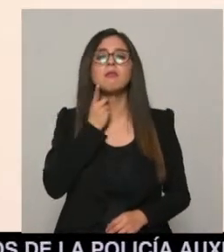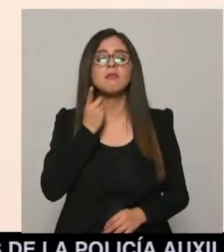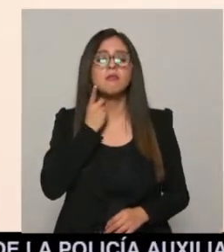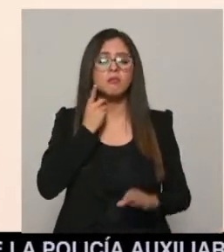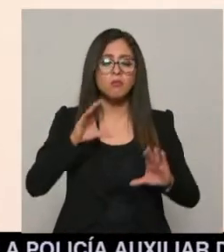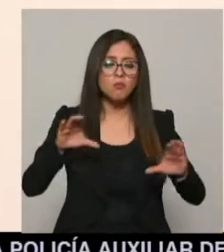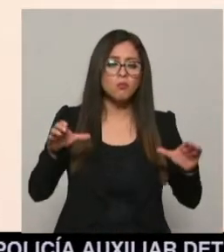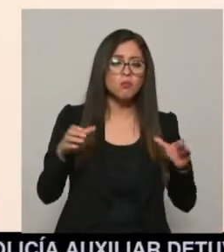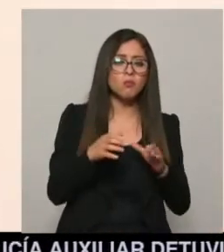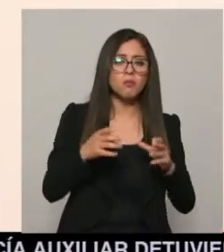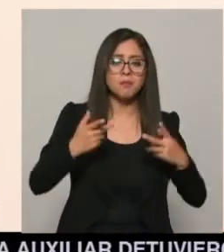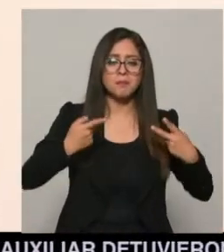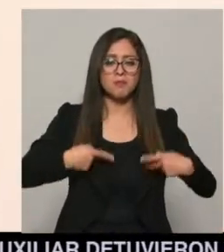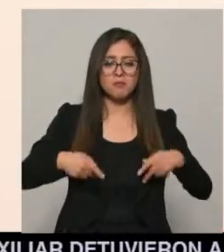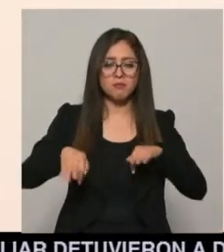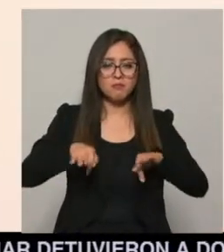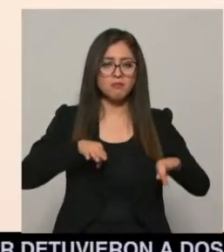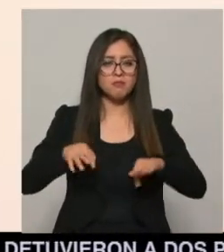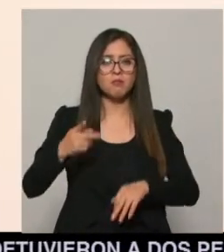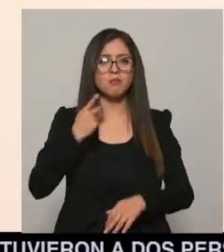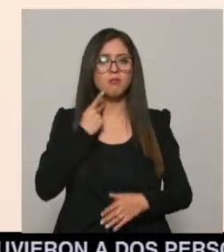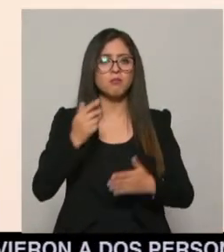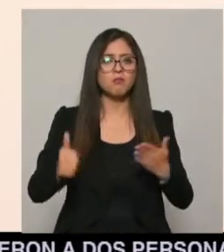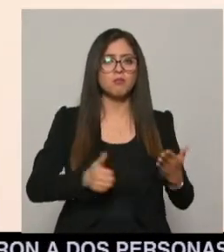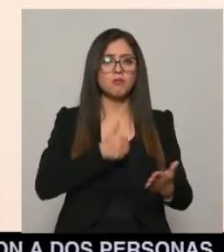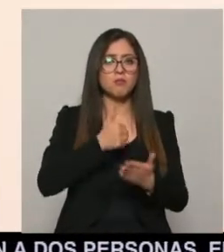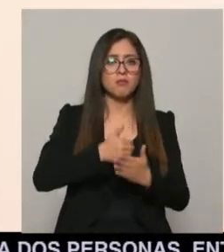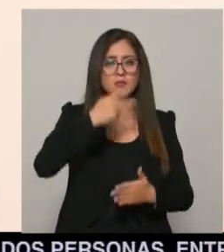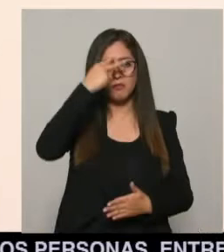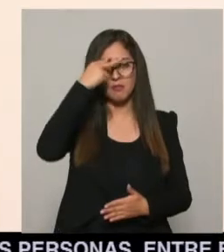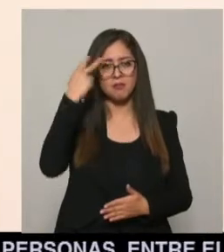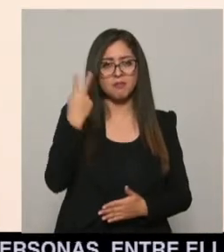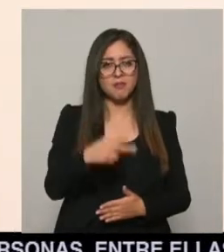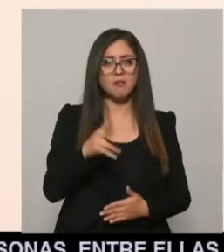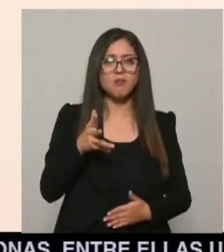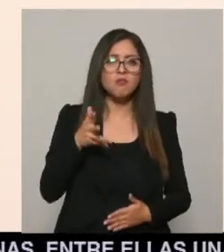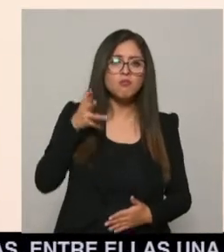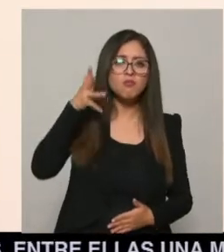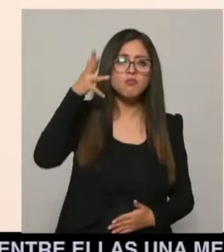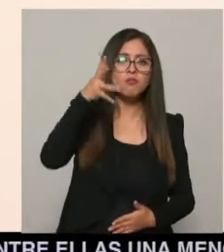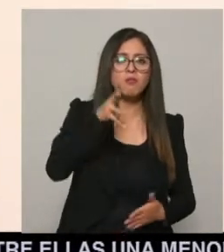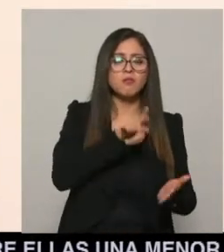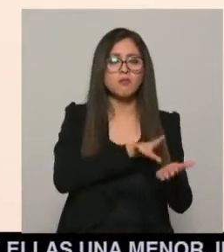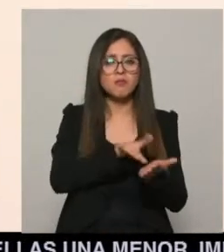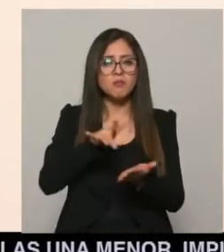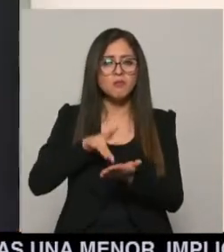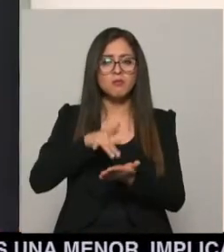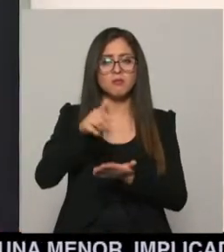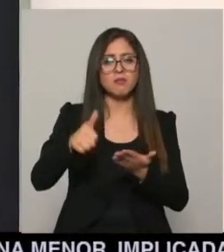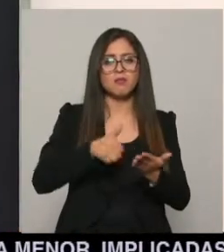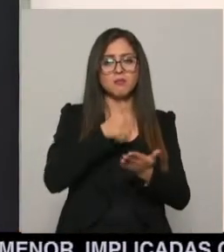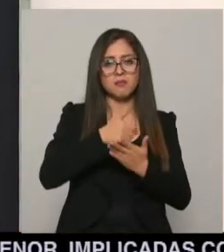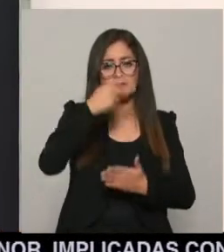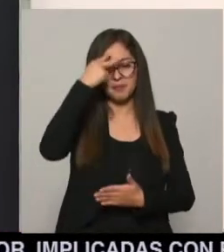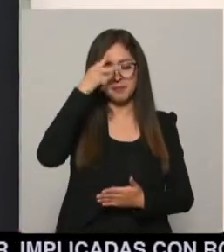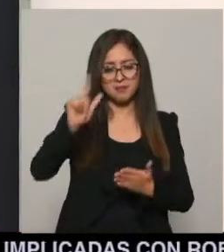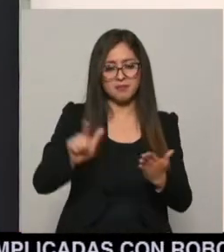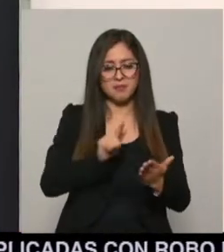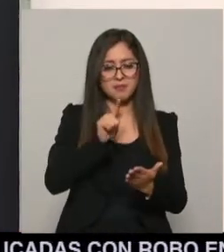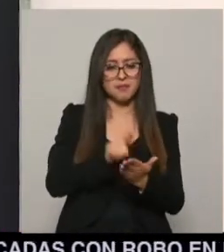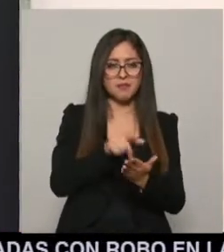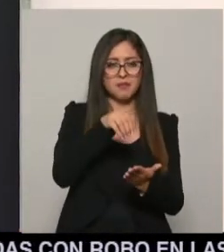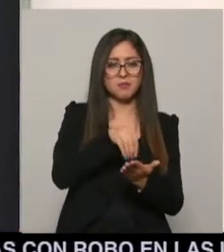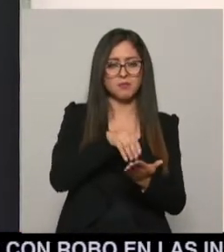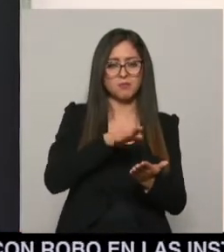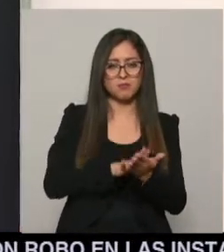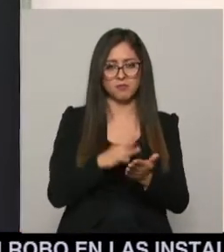todos los actores políticos de la ciudad pues trabajemos con mucha altura de miras para darle a la ciudad las leyes que necesita. Sin duda, y también nos acompaña